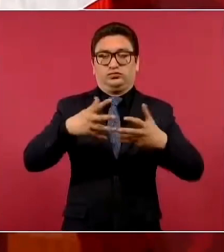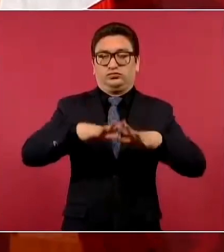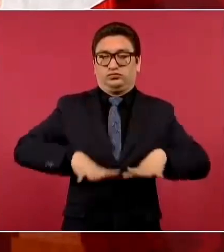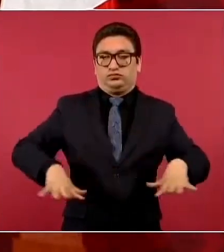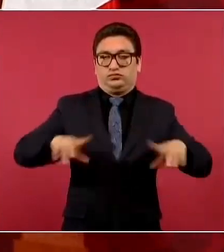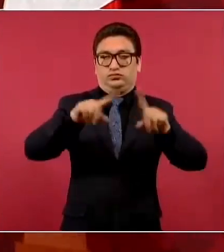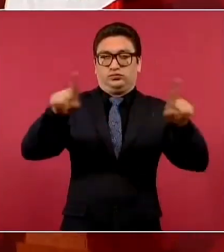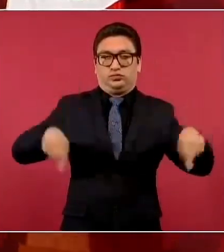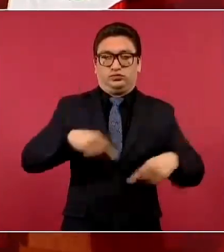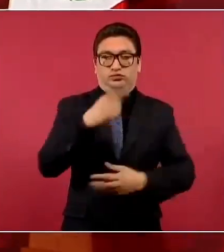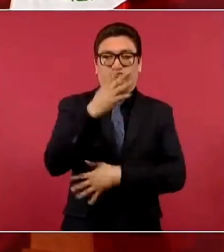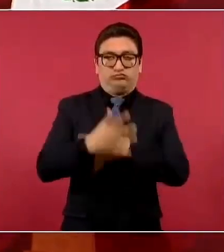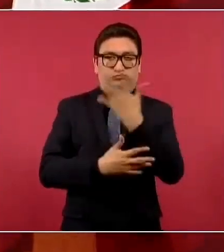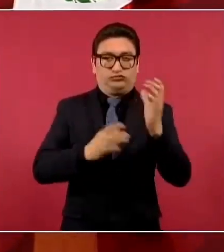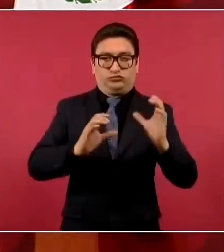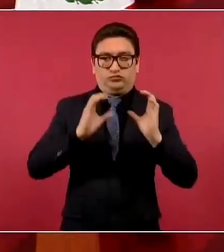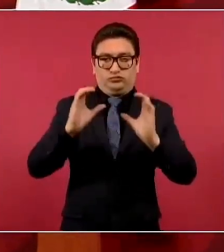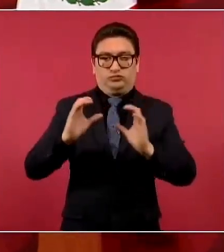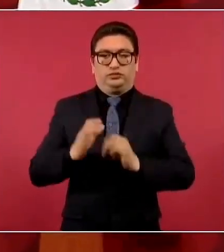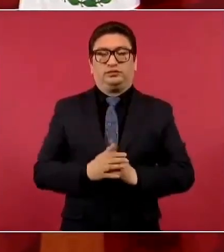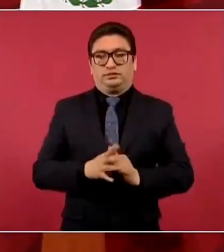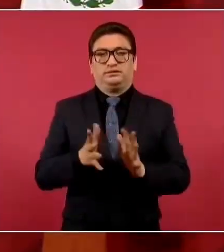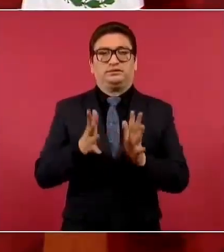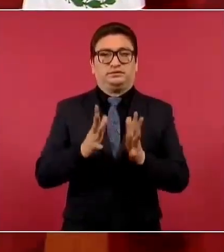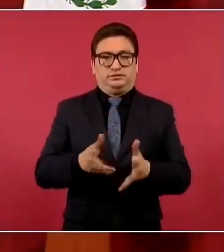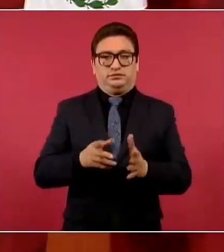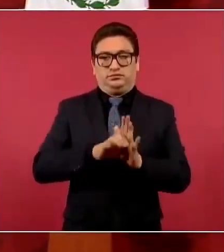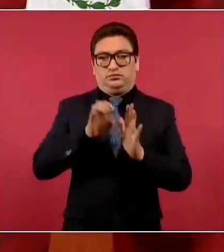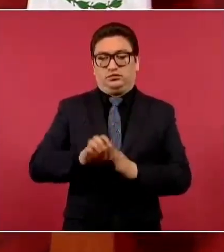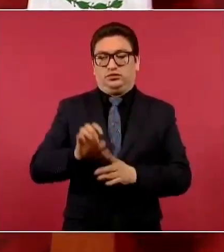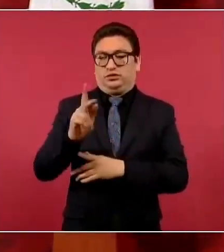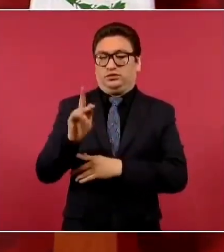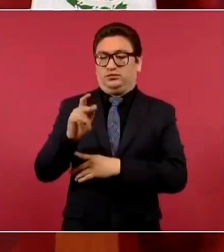Pero ya, por ejemplo, en Espujil,